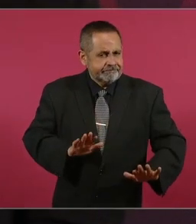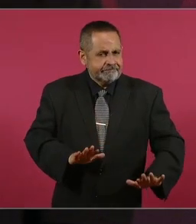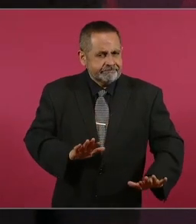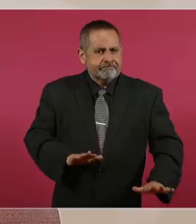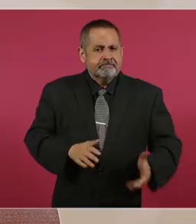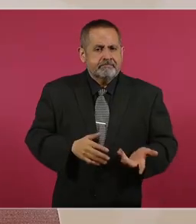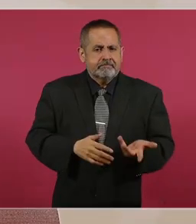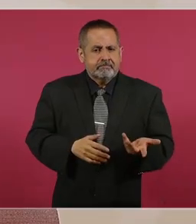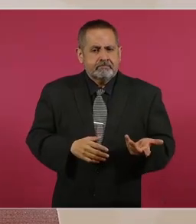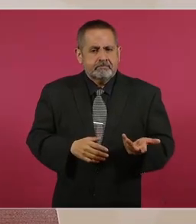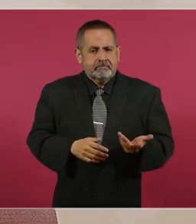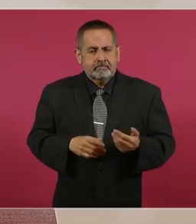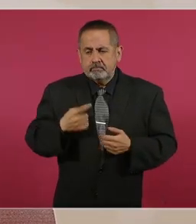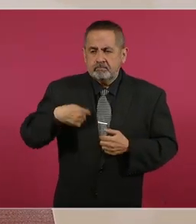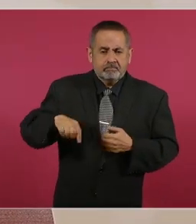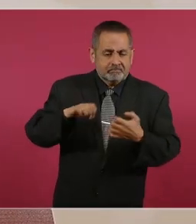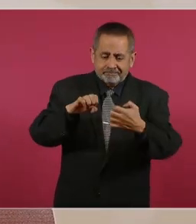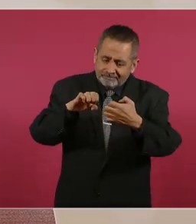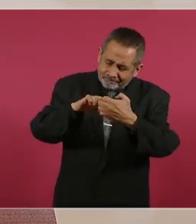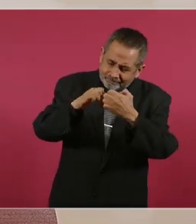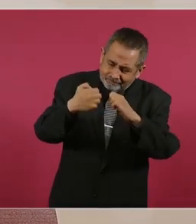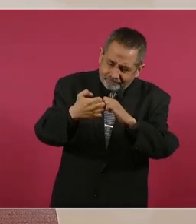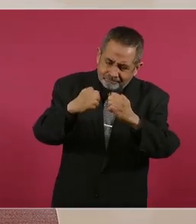y que no somos enemigos,